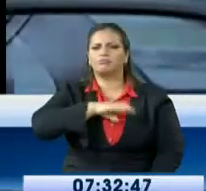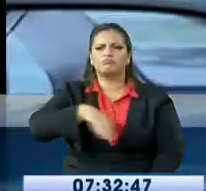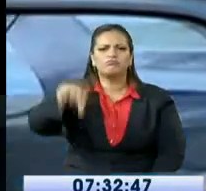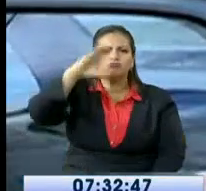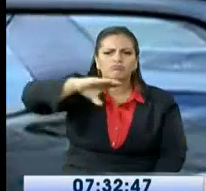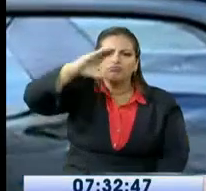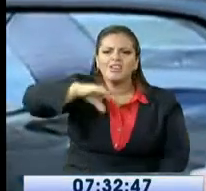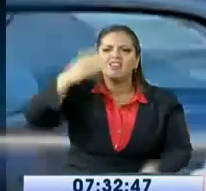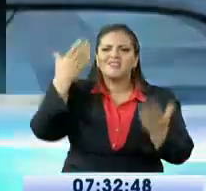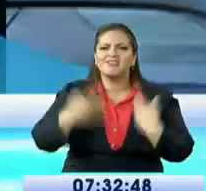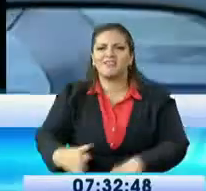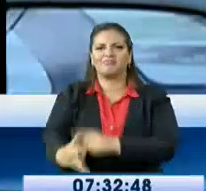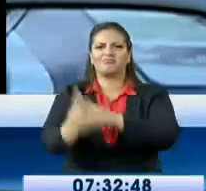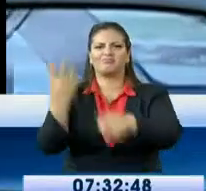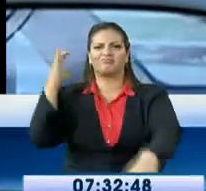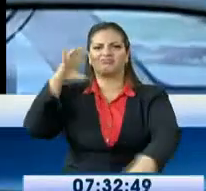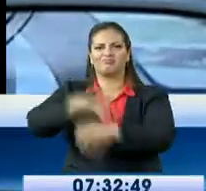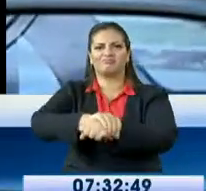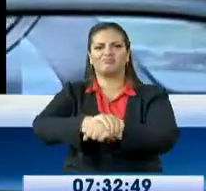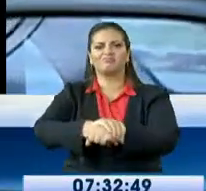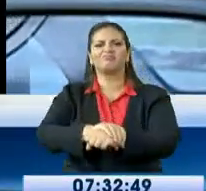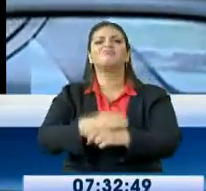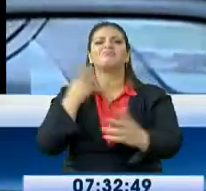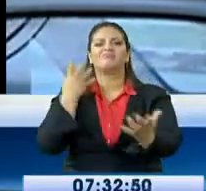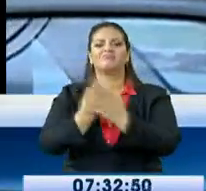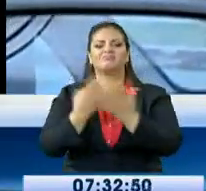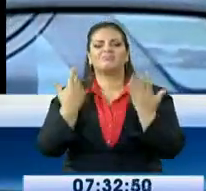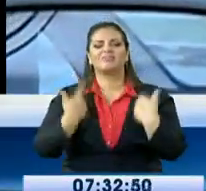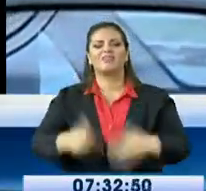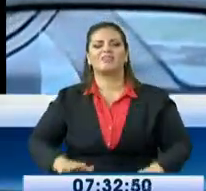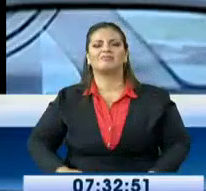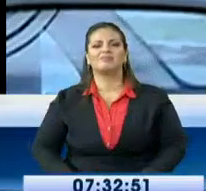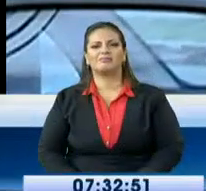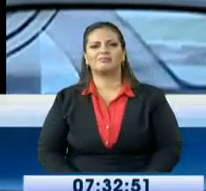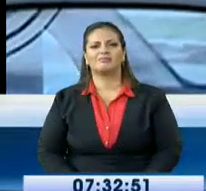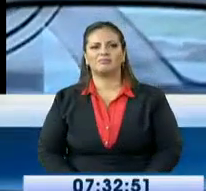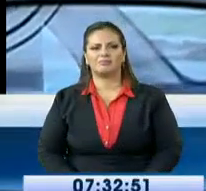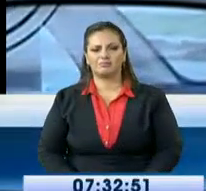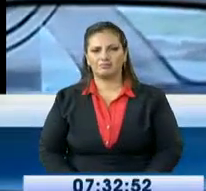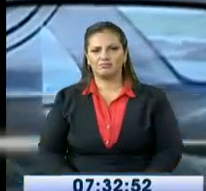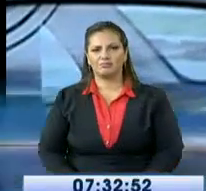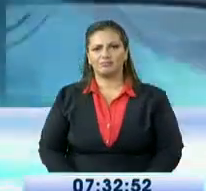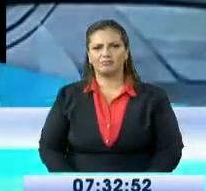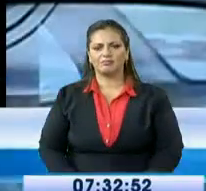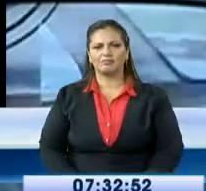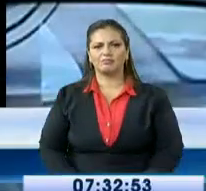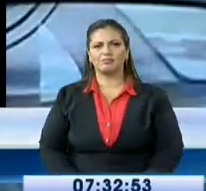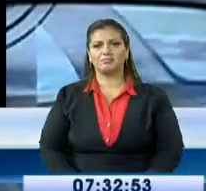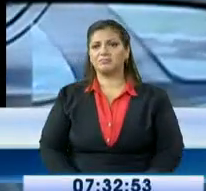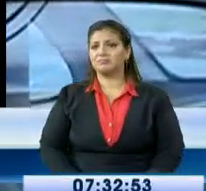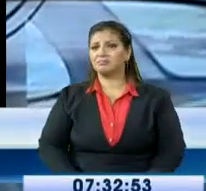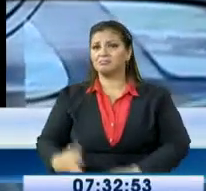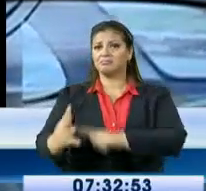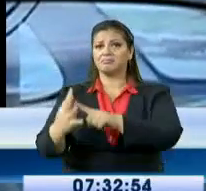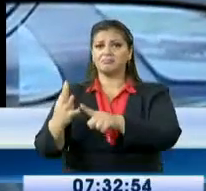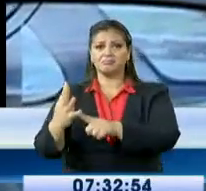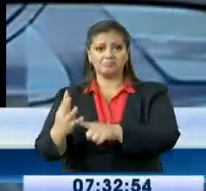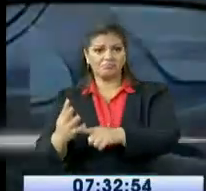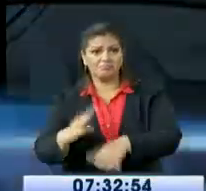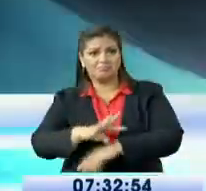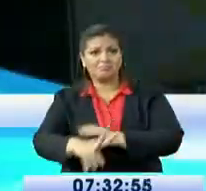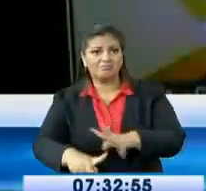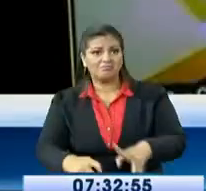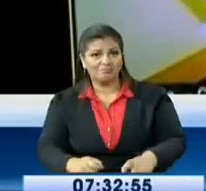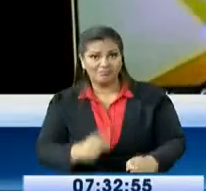Estaban las llaves de uno de los vehículos a uno de los clientes que se encontraban en el interior, pero no lograron su propósito porque fueron interceptados por la Policía